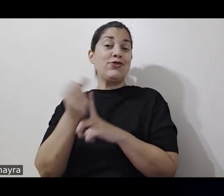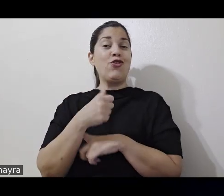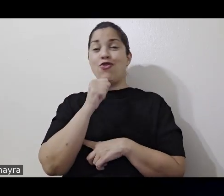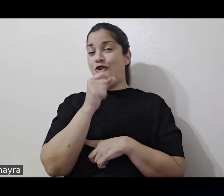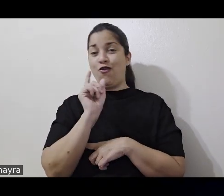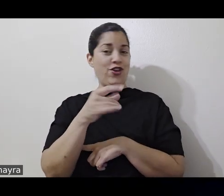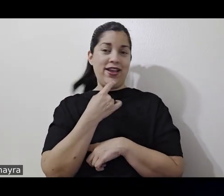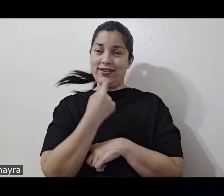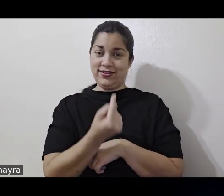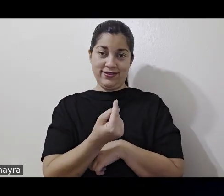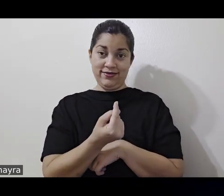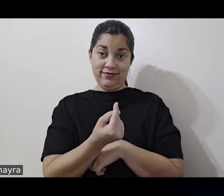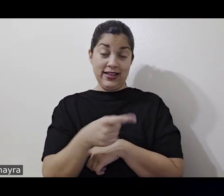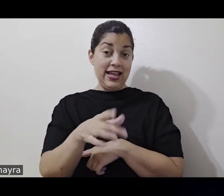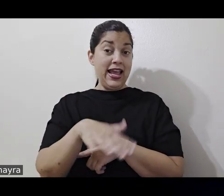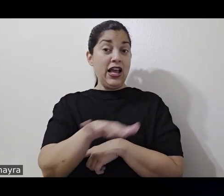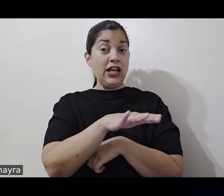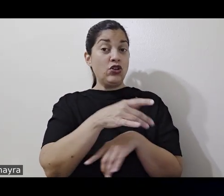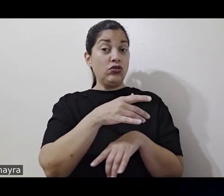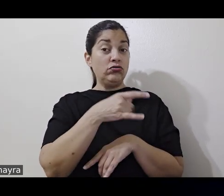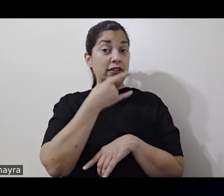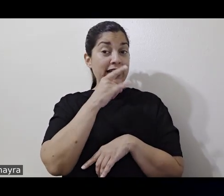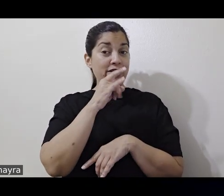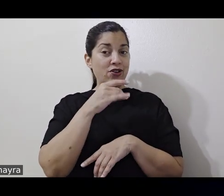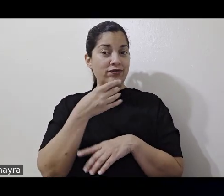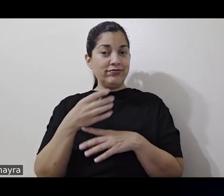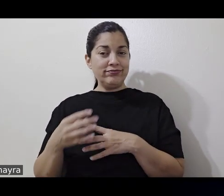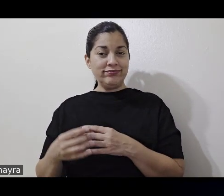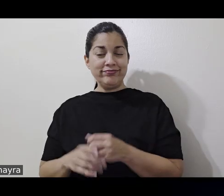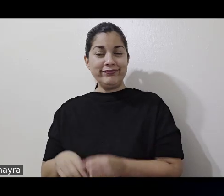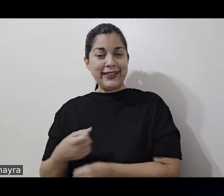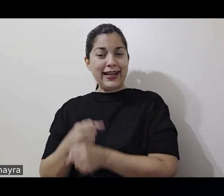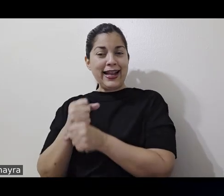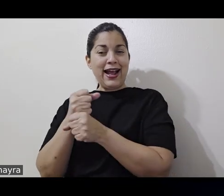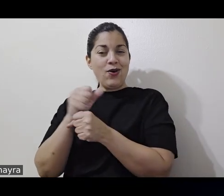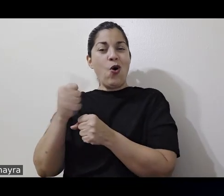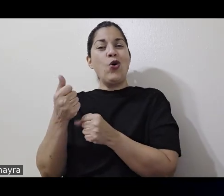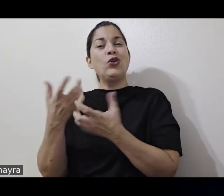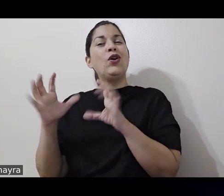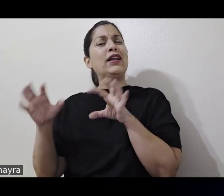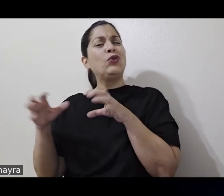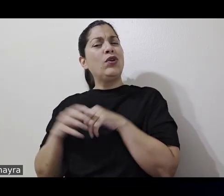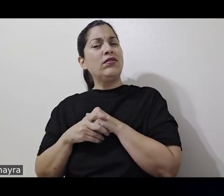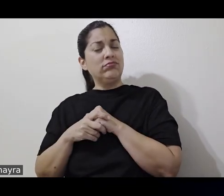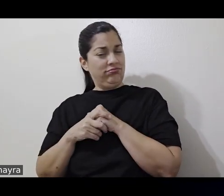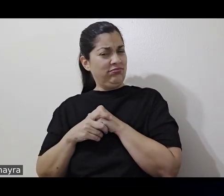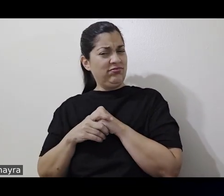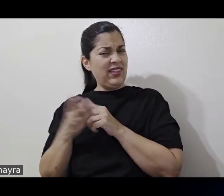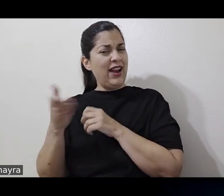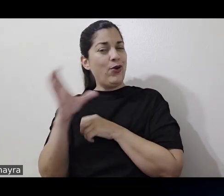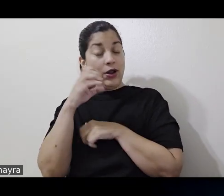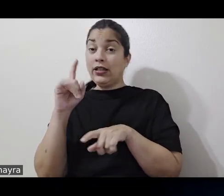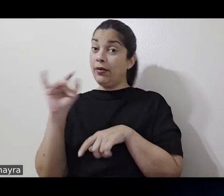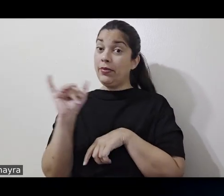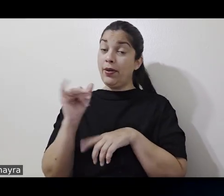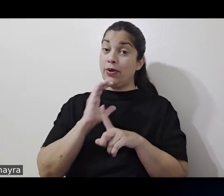esos niños crean una nueva civilización de criaturas. Así que por ahí hay también algo extraño. Está el personaje